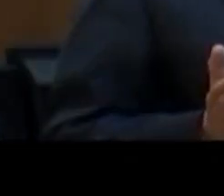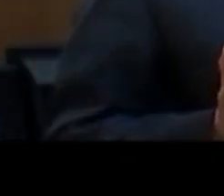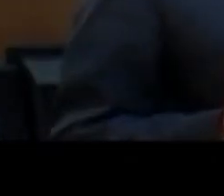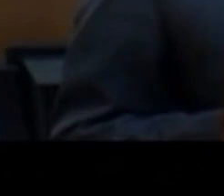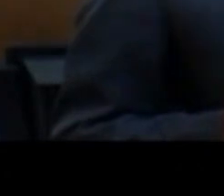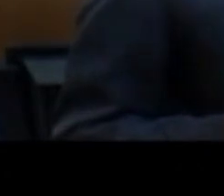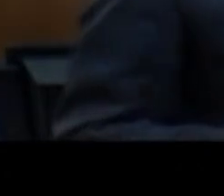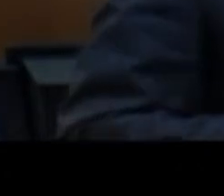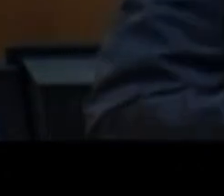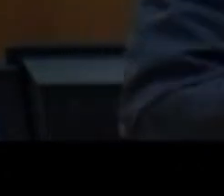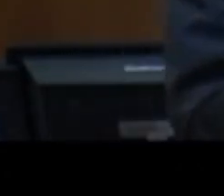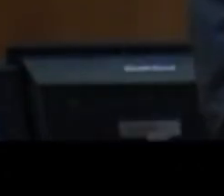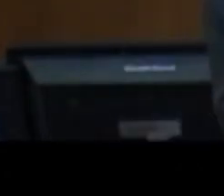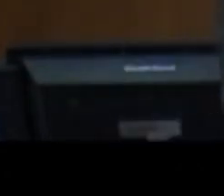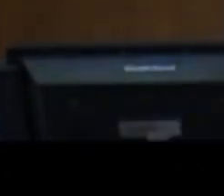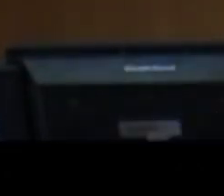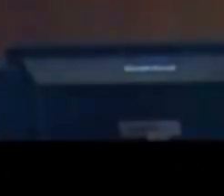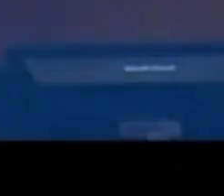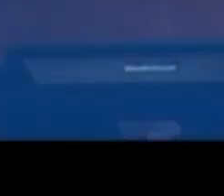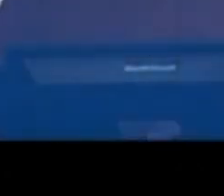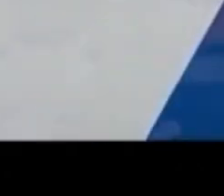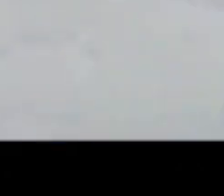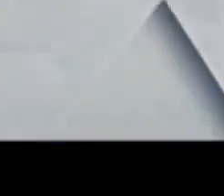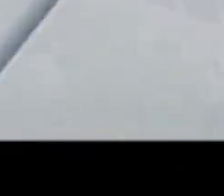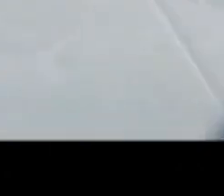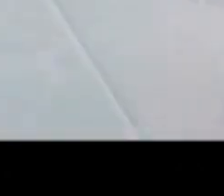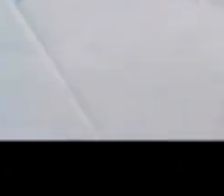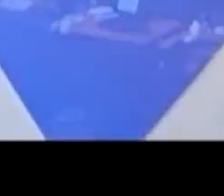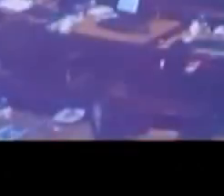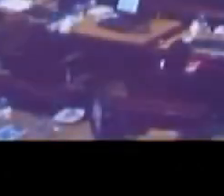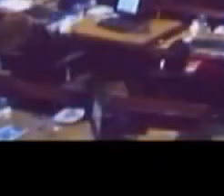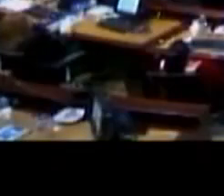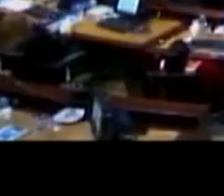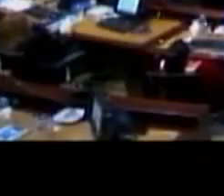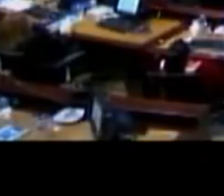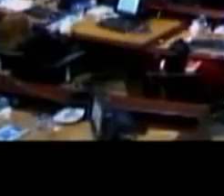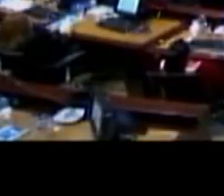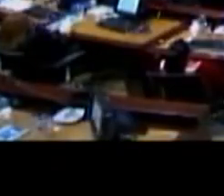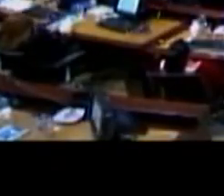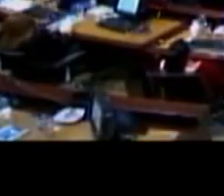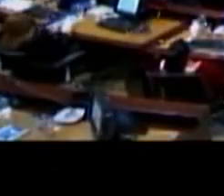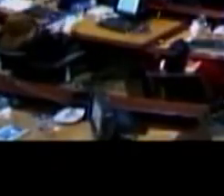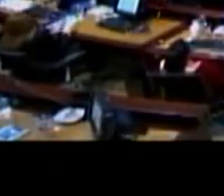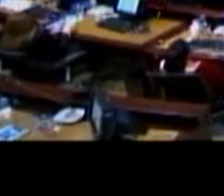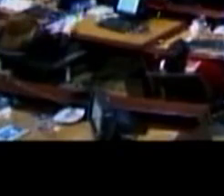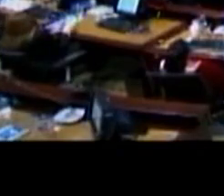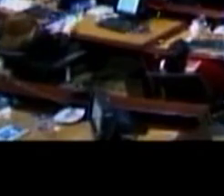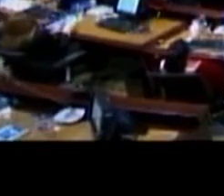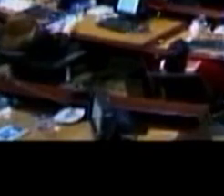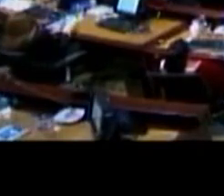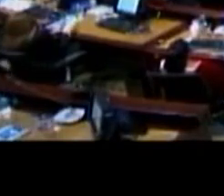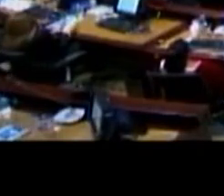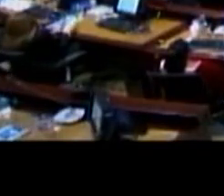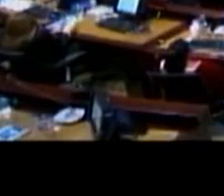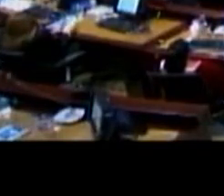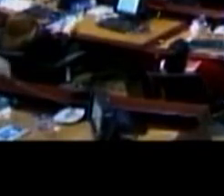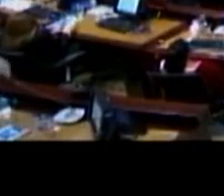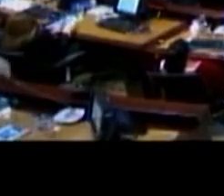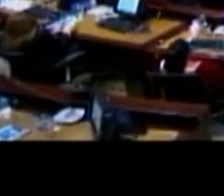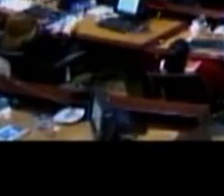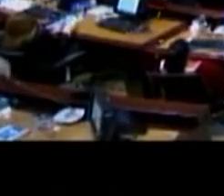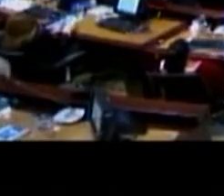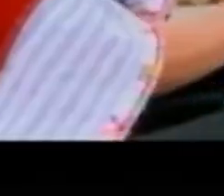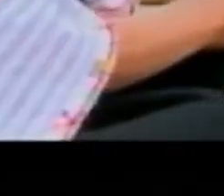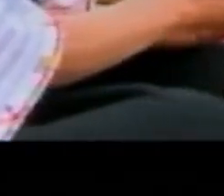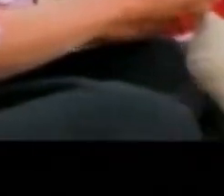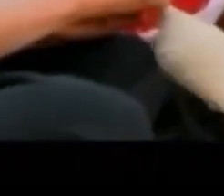propuesta que se hace desde la Comisión es saludable. El Pleno de la Asamblea Nacional reconoció al